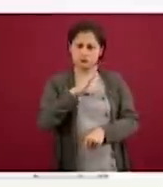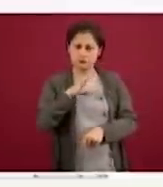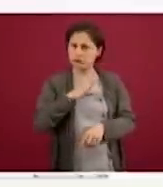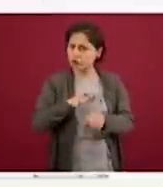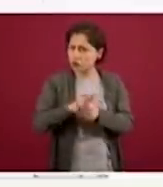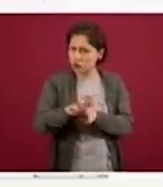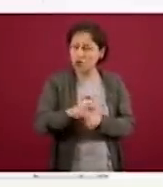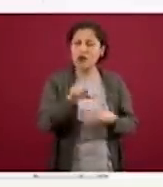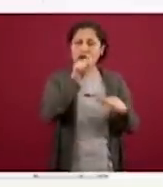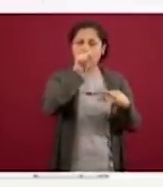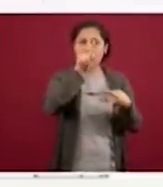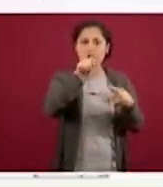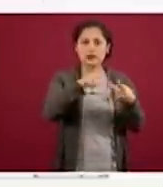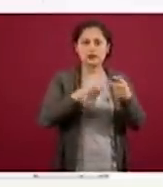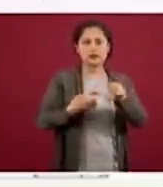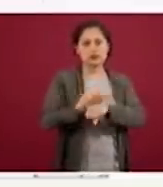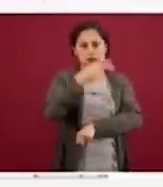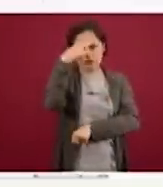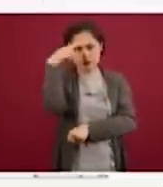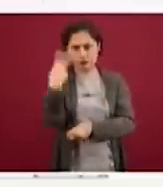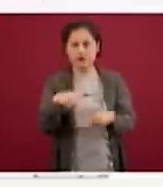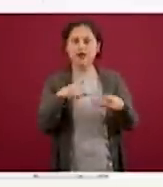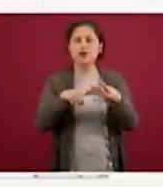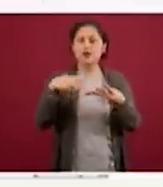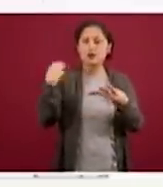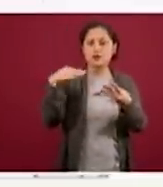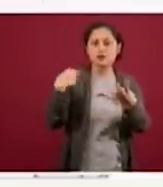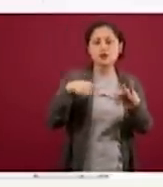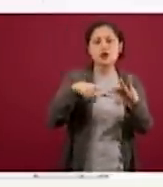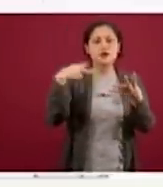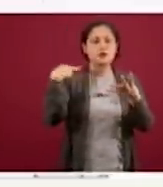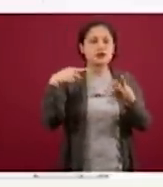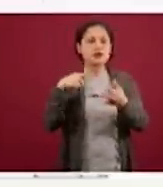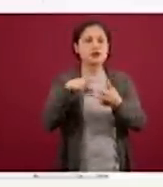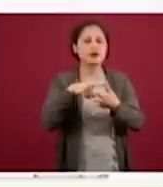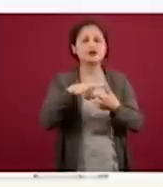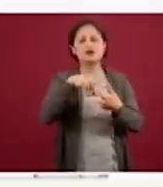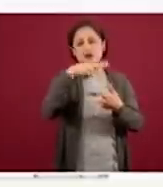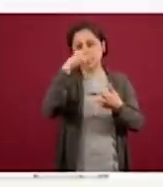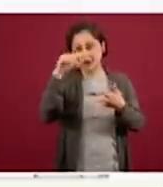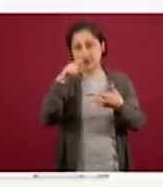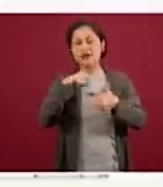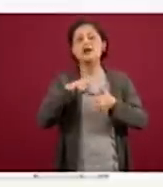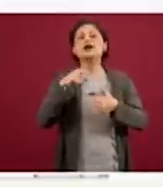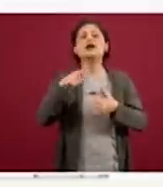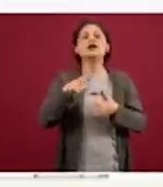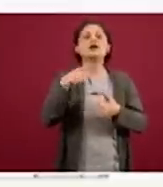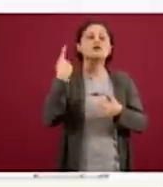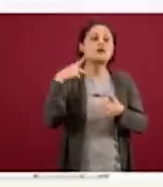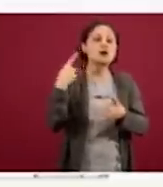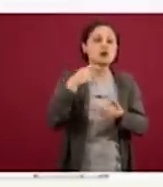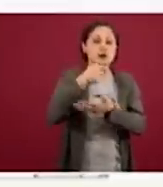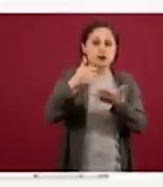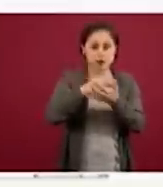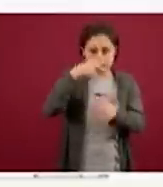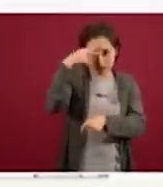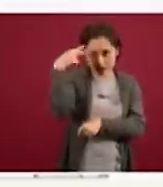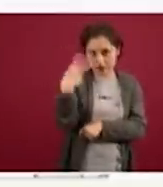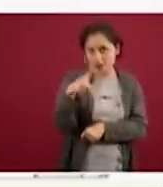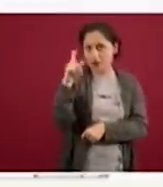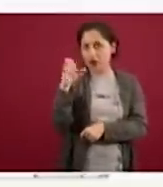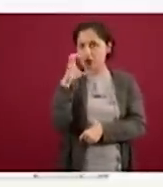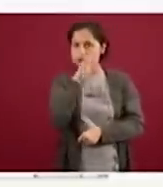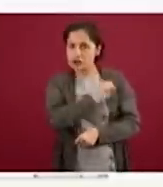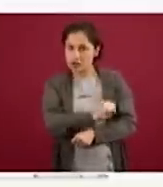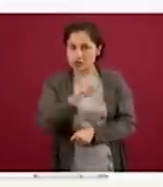Jalisco, Estado de México, Michoacán, Veracruz, Nayarit, Puebla, la Ciudad de México, Baja California, Aguascalientes,